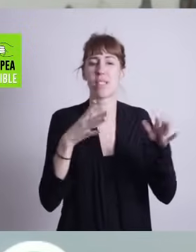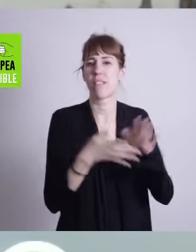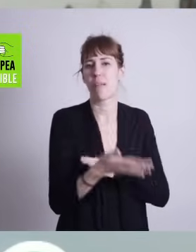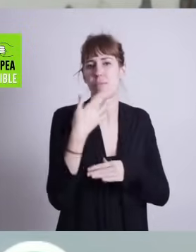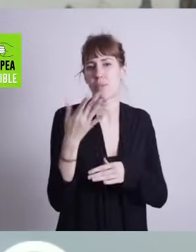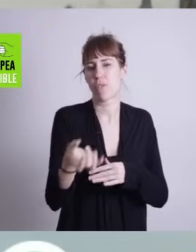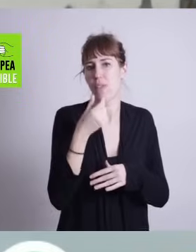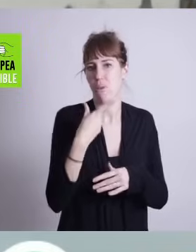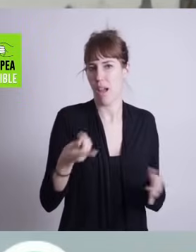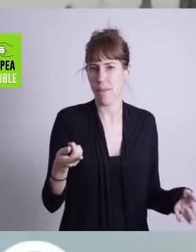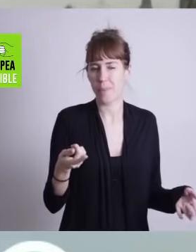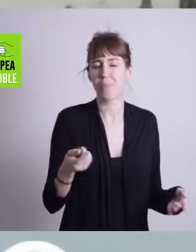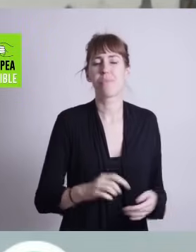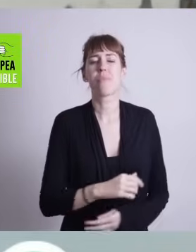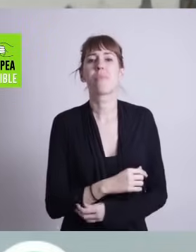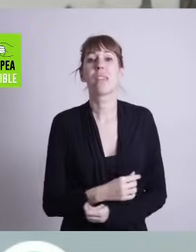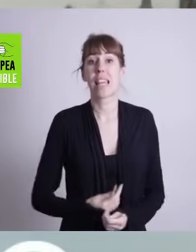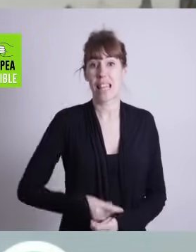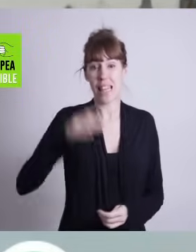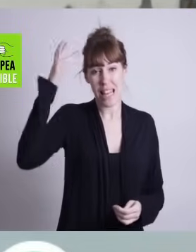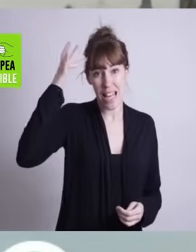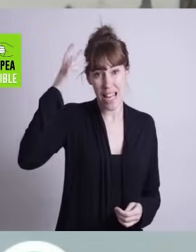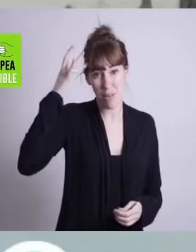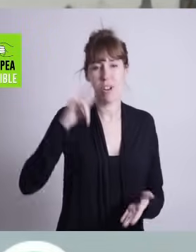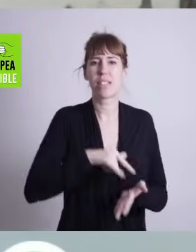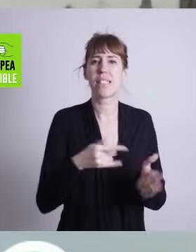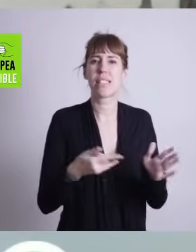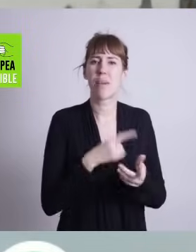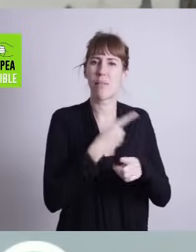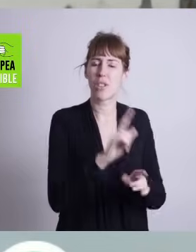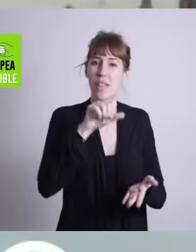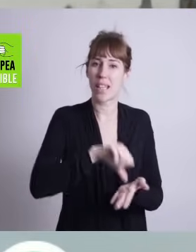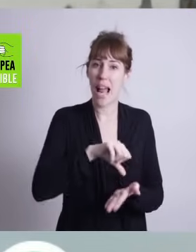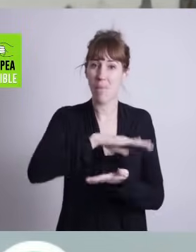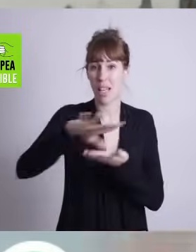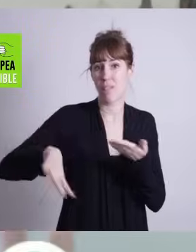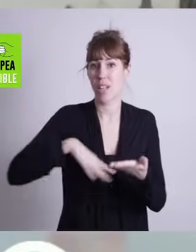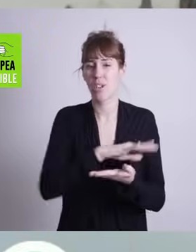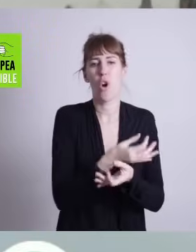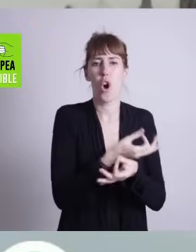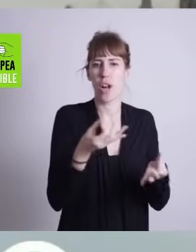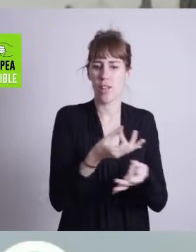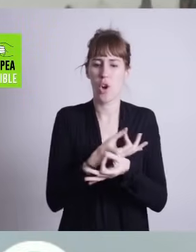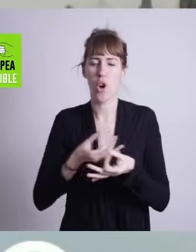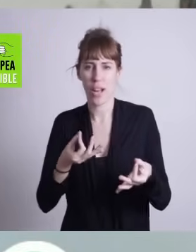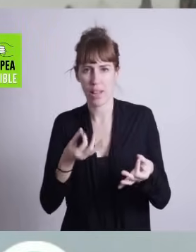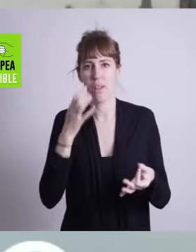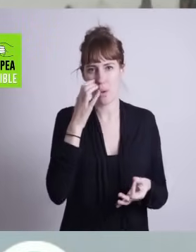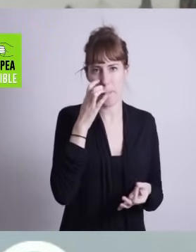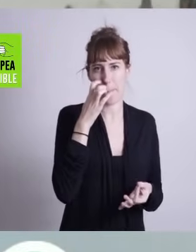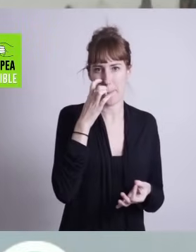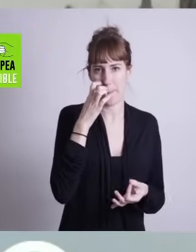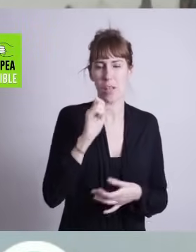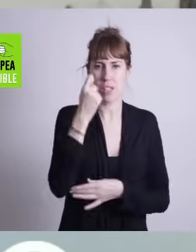bueno, posibilitan que la función de nuestro cerebro y nuestro sistema nervioso central y periférico sea el correcto en todos los ámbitos, tanto en el